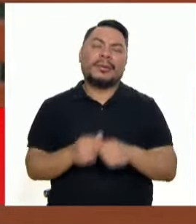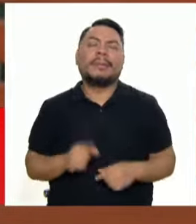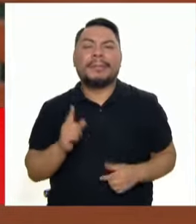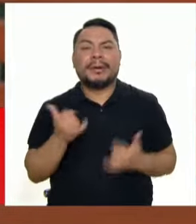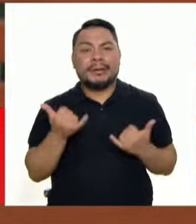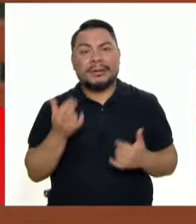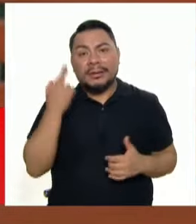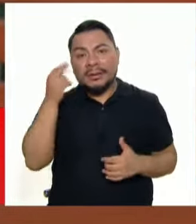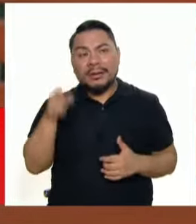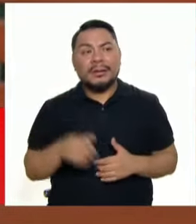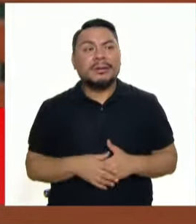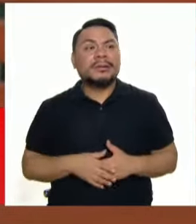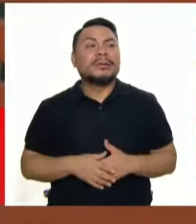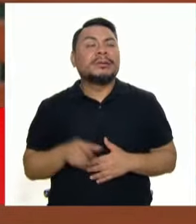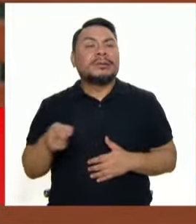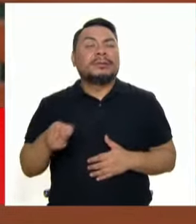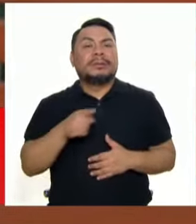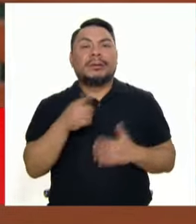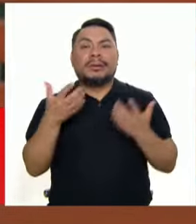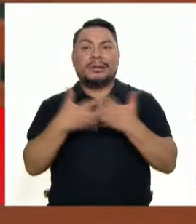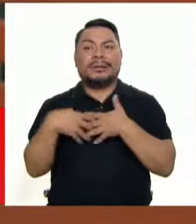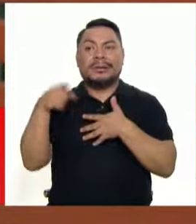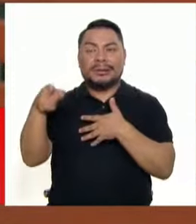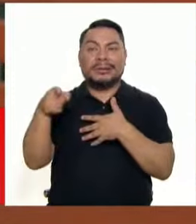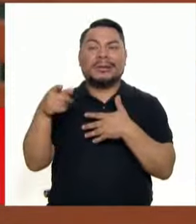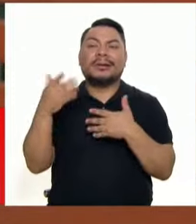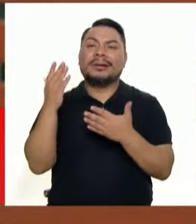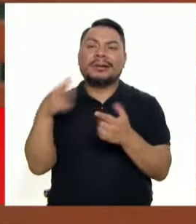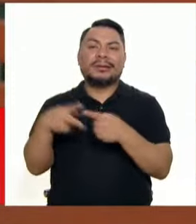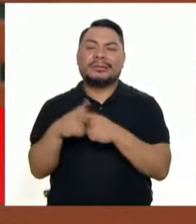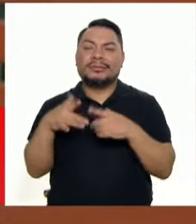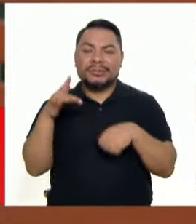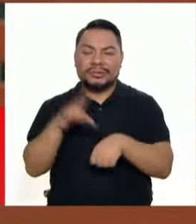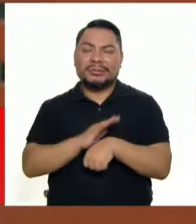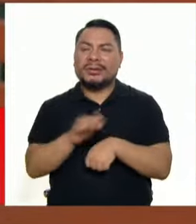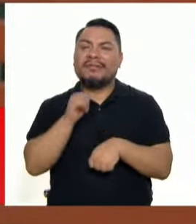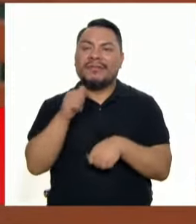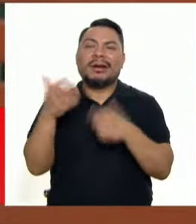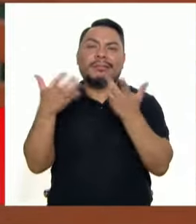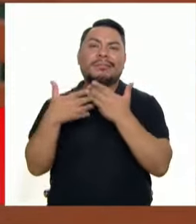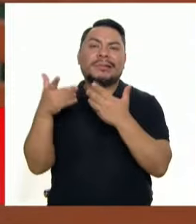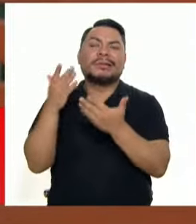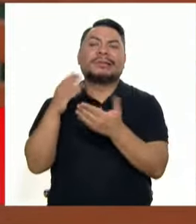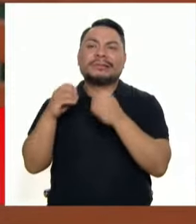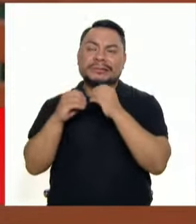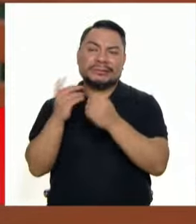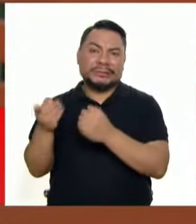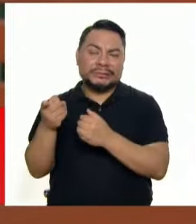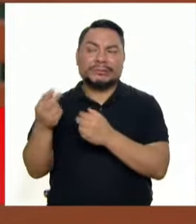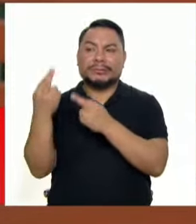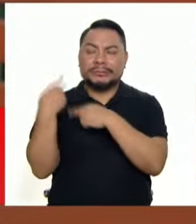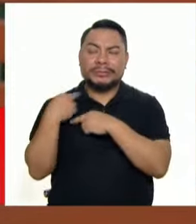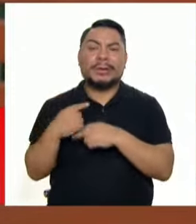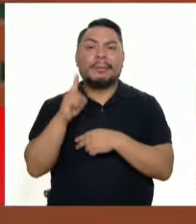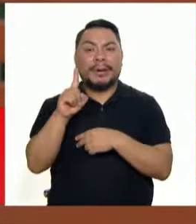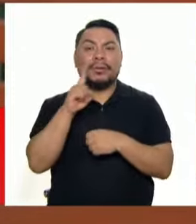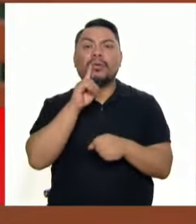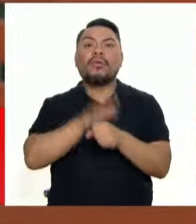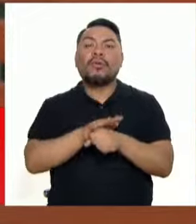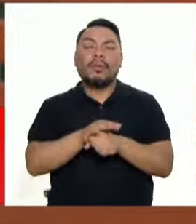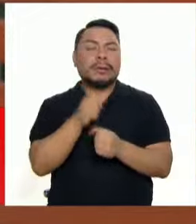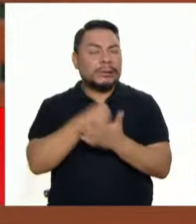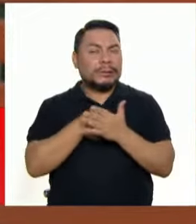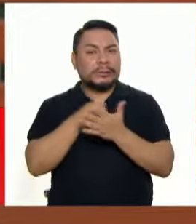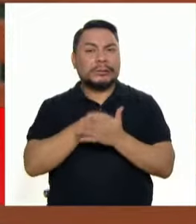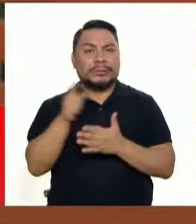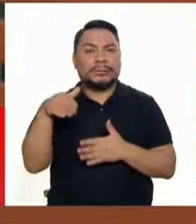por esta razón de arbitraje es que no se puede trastocar mayor situación fuera del mantenimiento. Correcto. Pero hay un compromiso